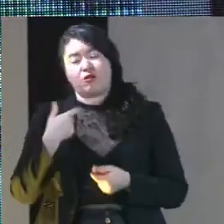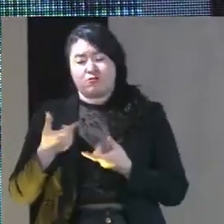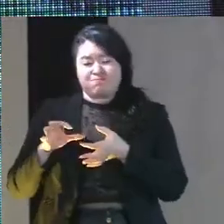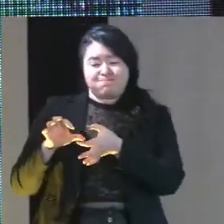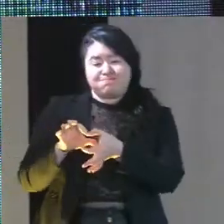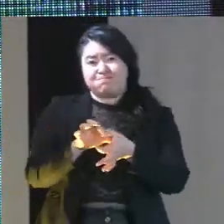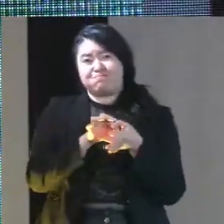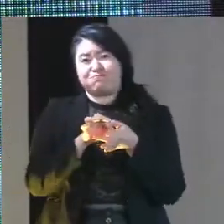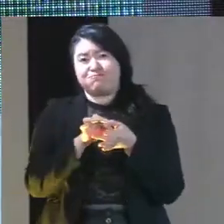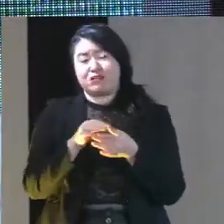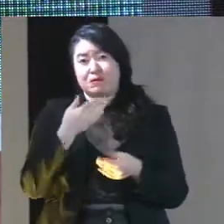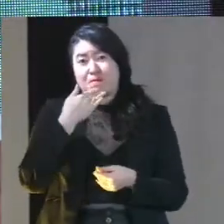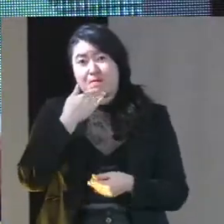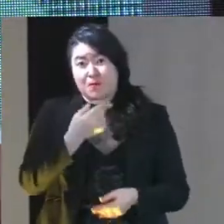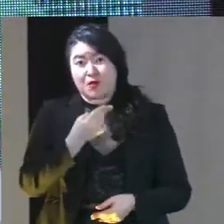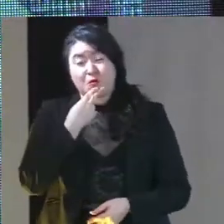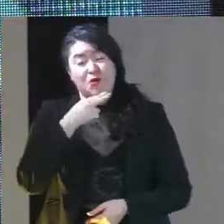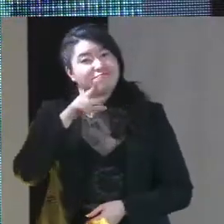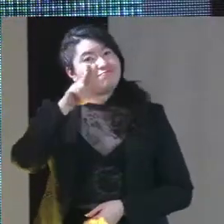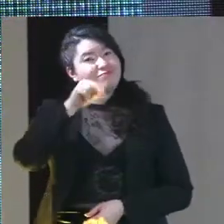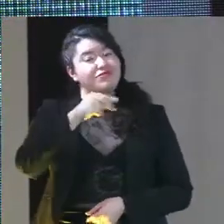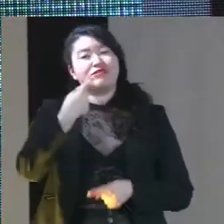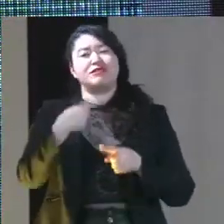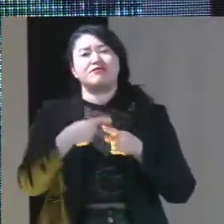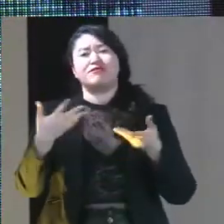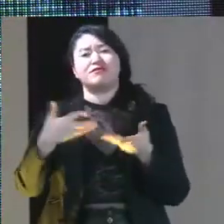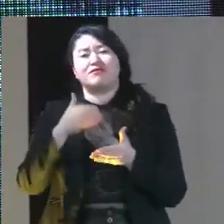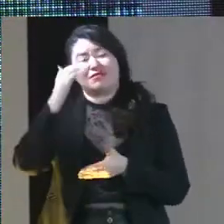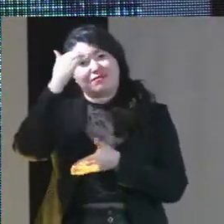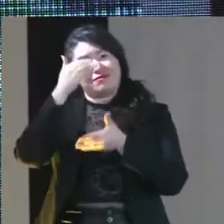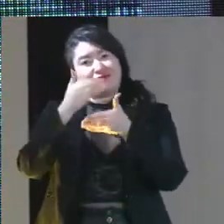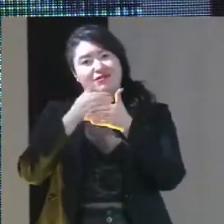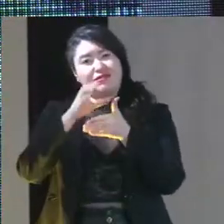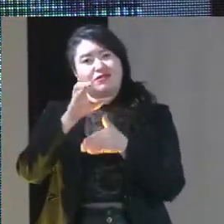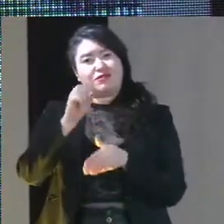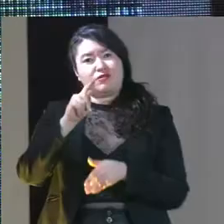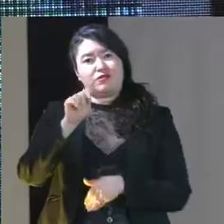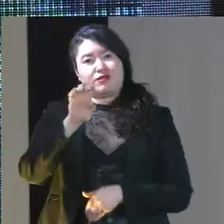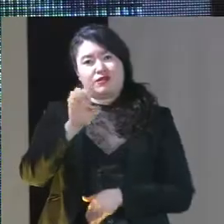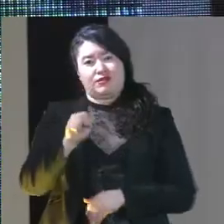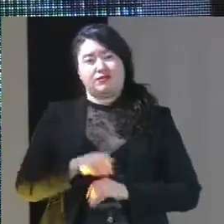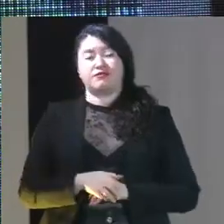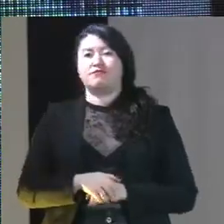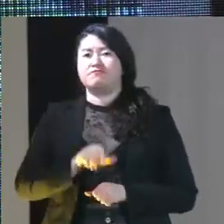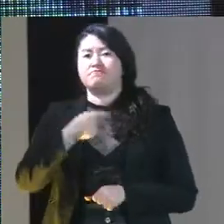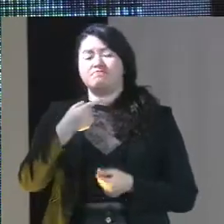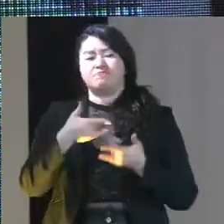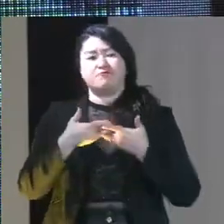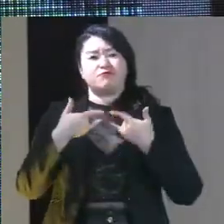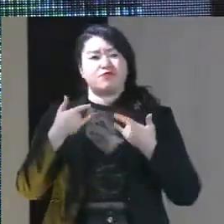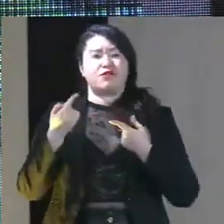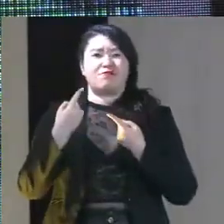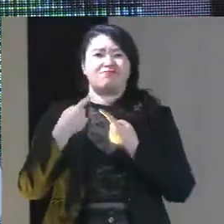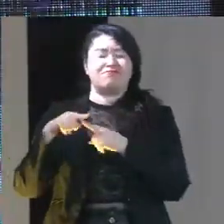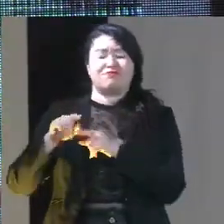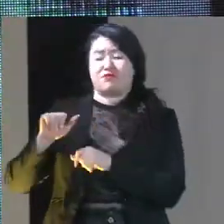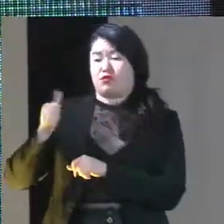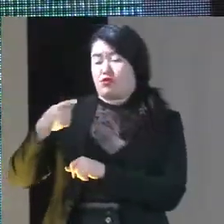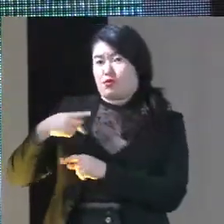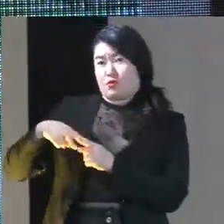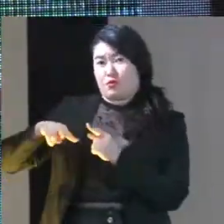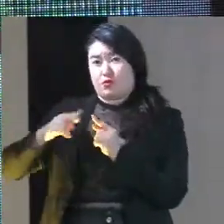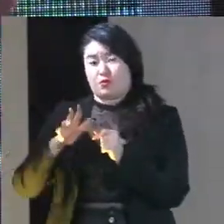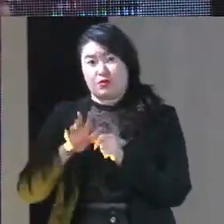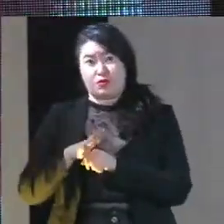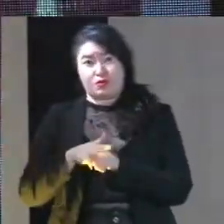alianzas que estilaba y que dominaba Hernán Cortés. Una historia ubicua, dispersa, que a diferencia de la otra, no